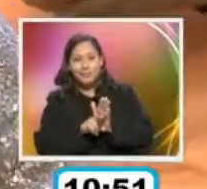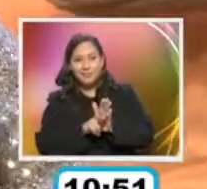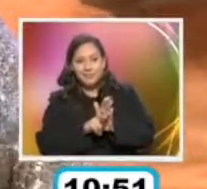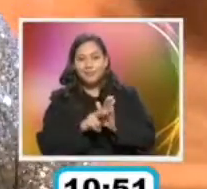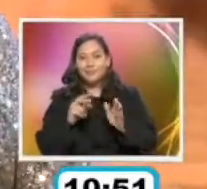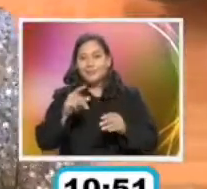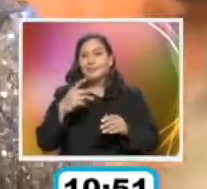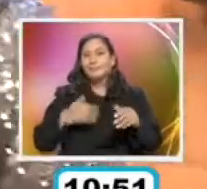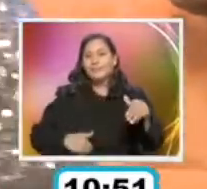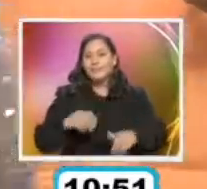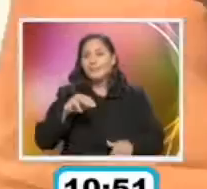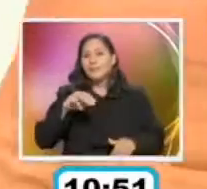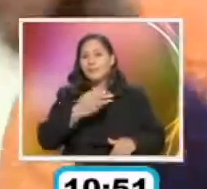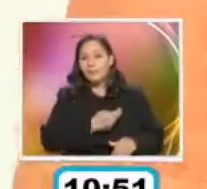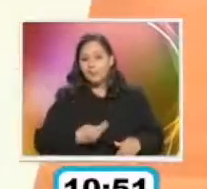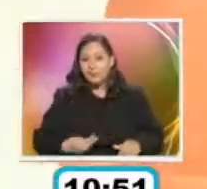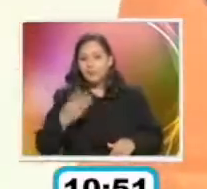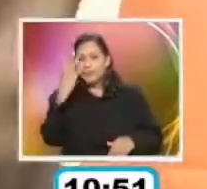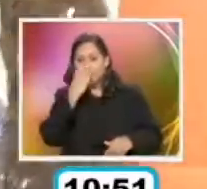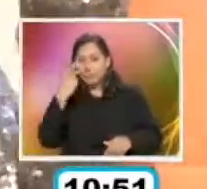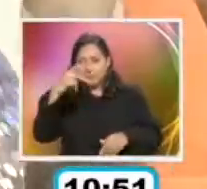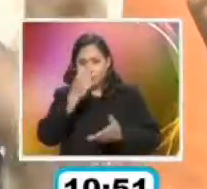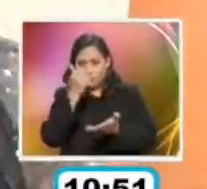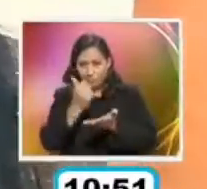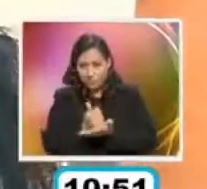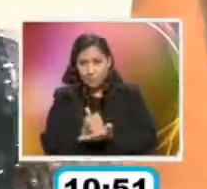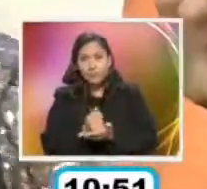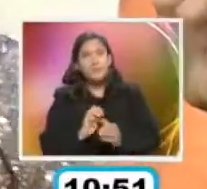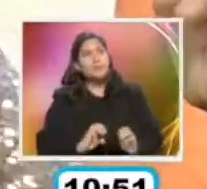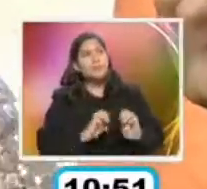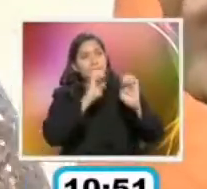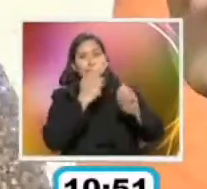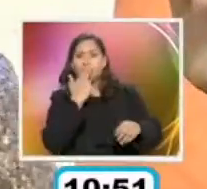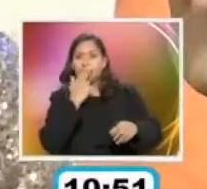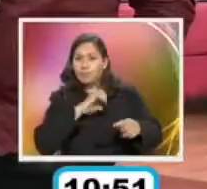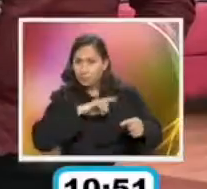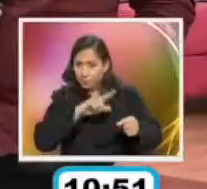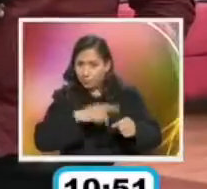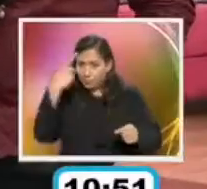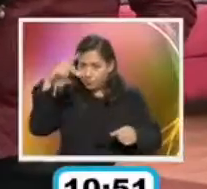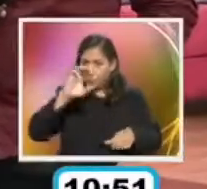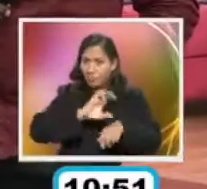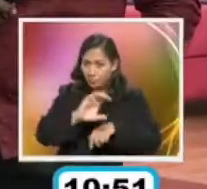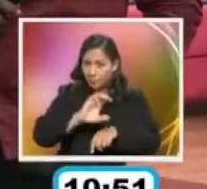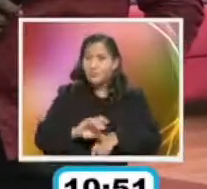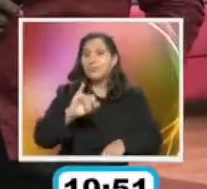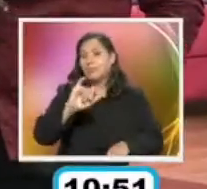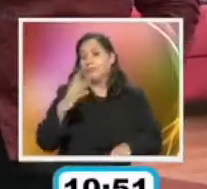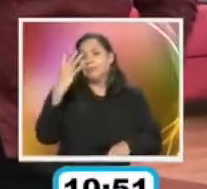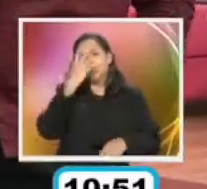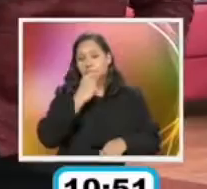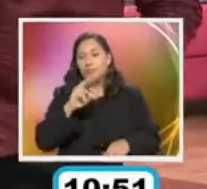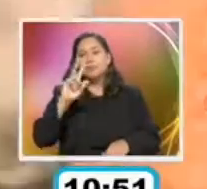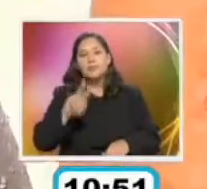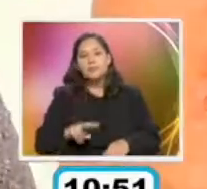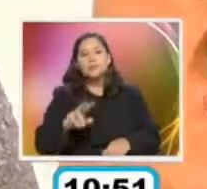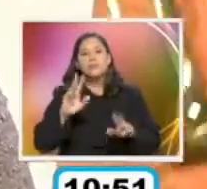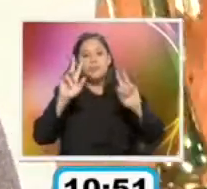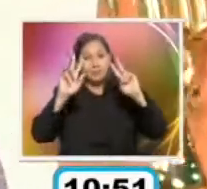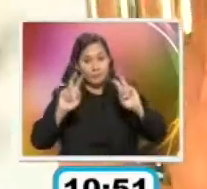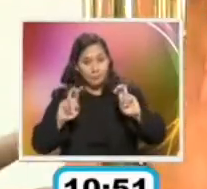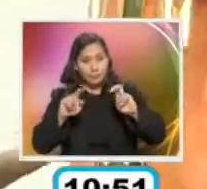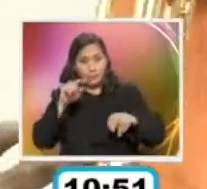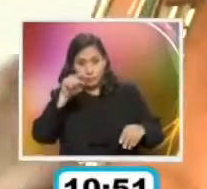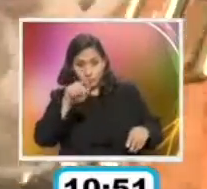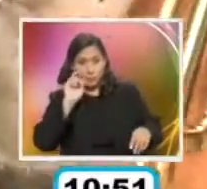hermoso en el Teatro Municipal de nuestra bella Oye, ciudad. Eso es un Y edificio emblemático de Colombia, ¿no? es una hermosura. Y la verdad, el tema,